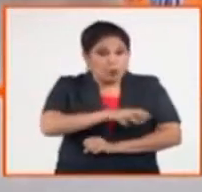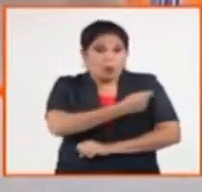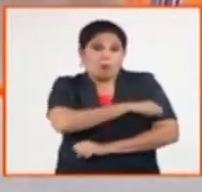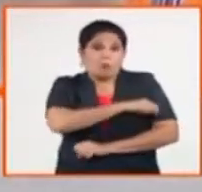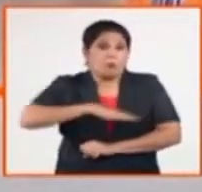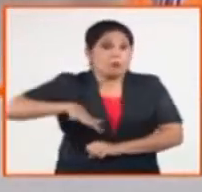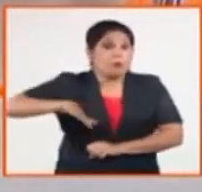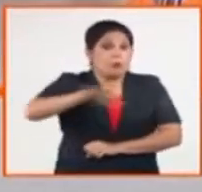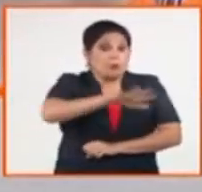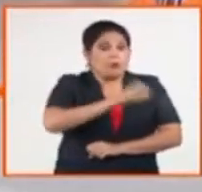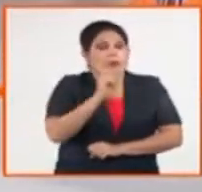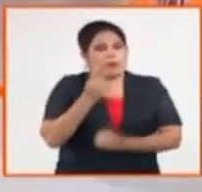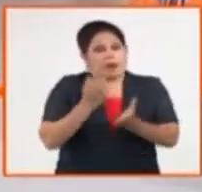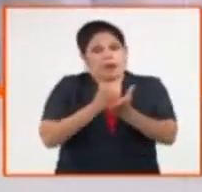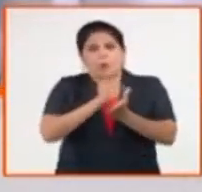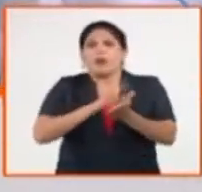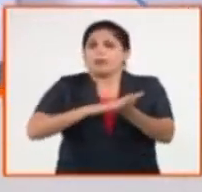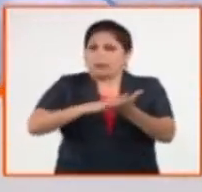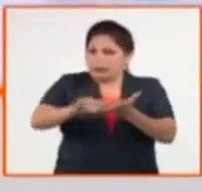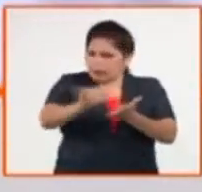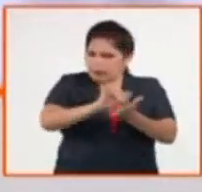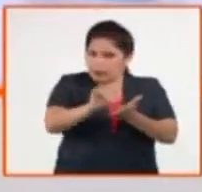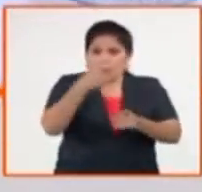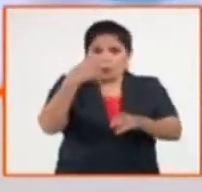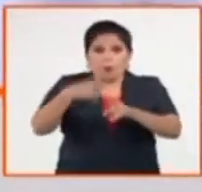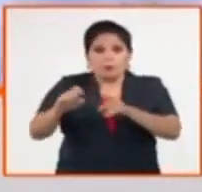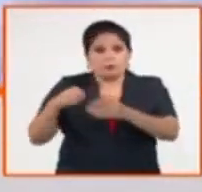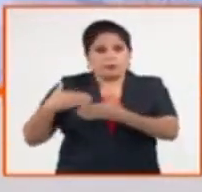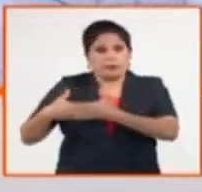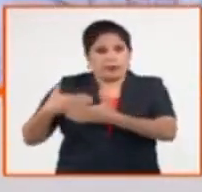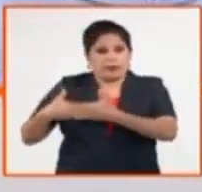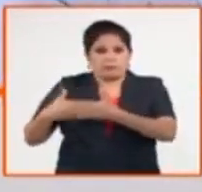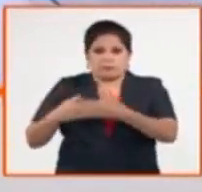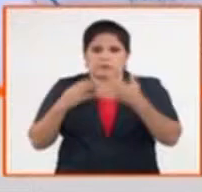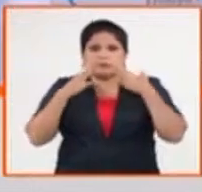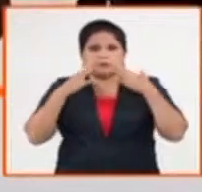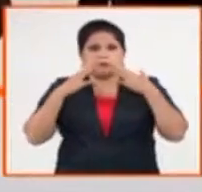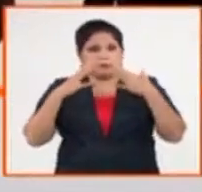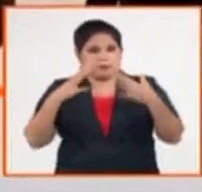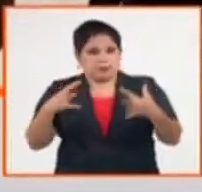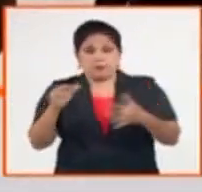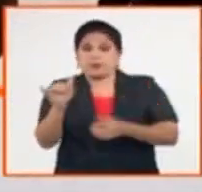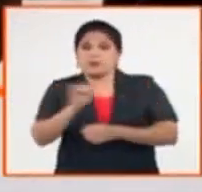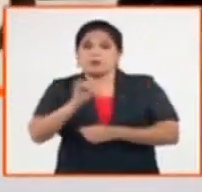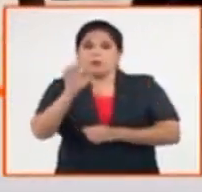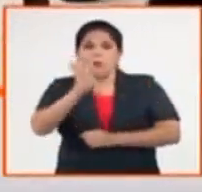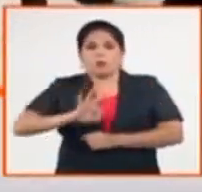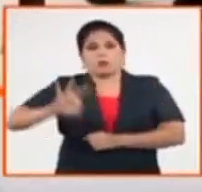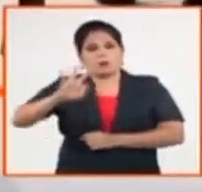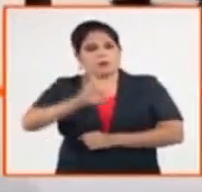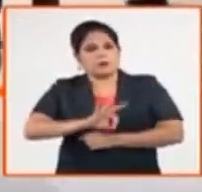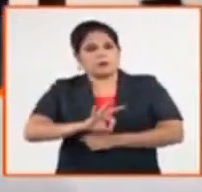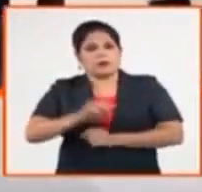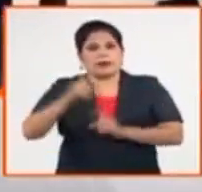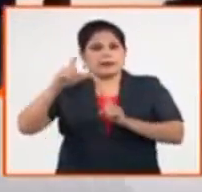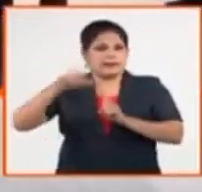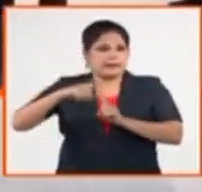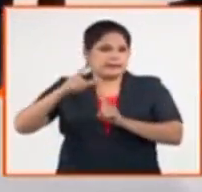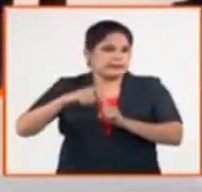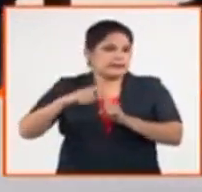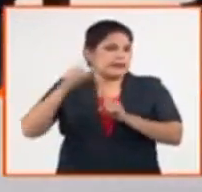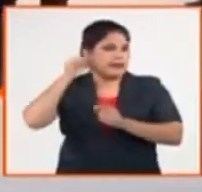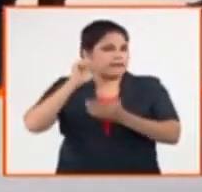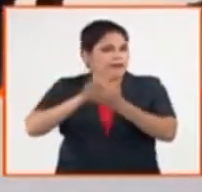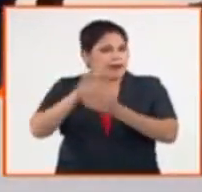adulta. Y así otro grupo de entidades administrativas importantes, las organizaciones de masa con una participación